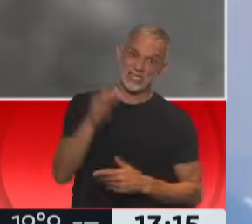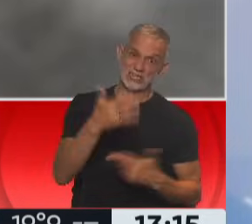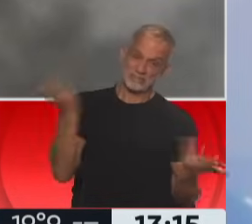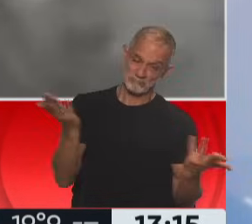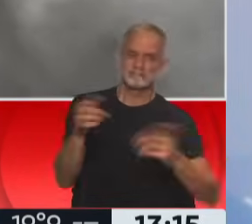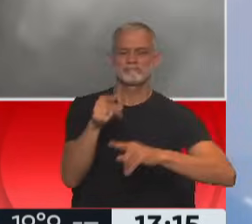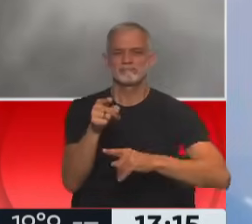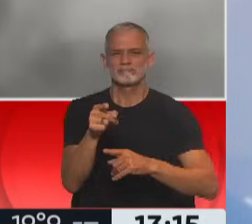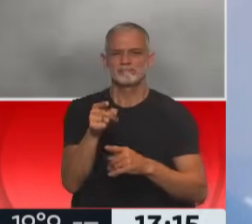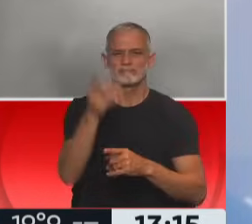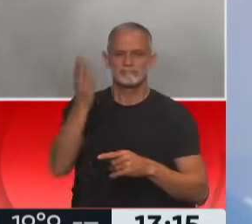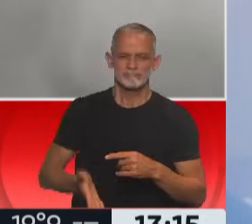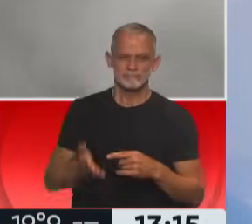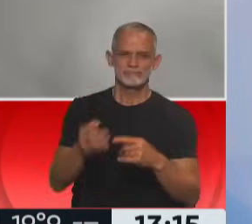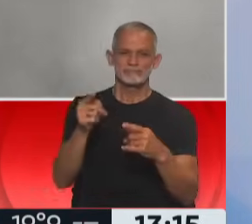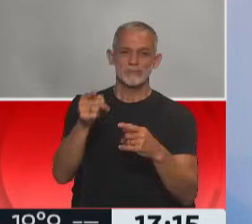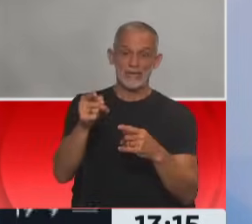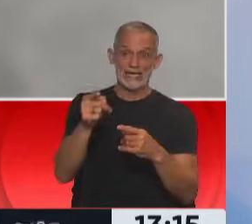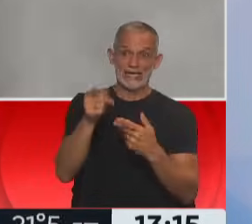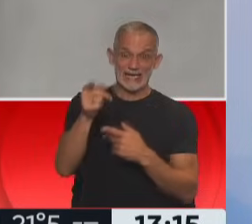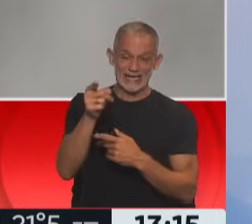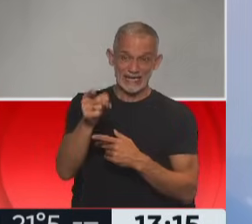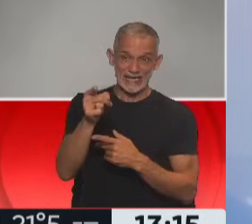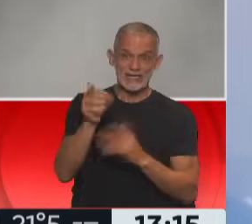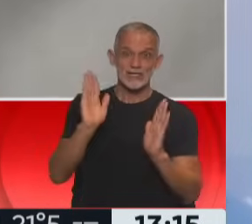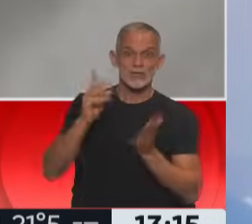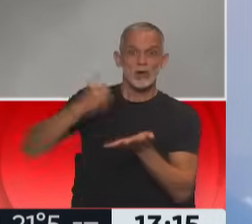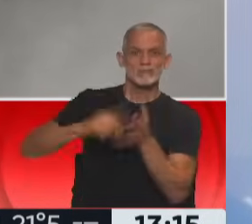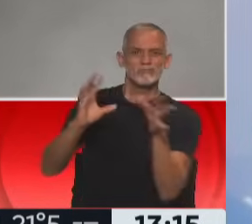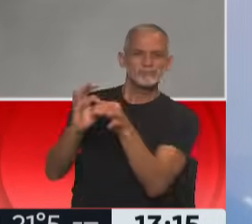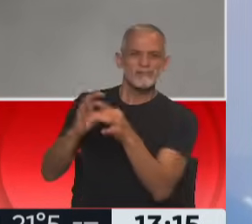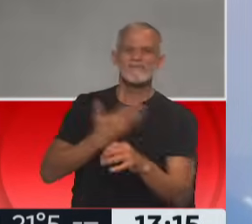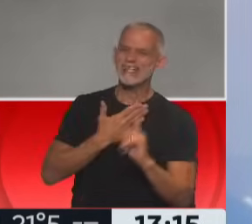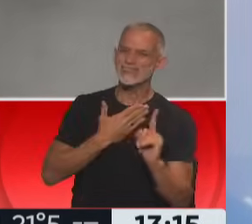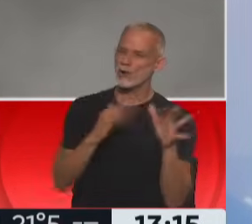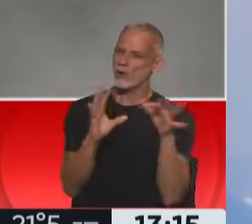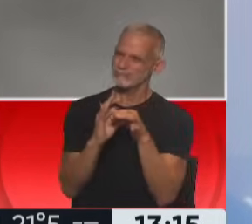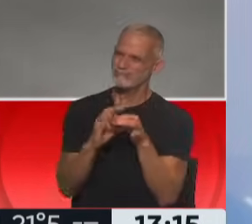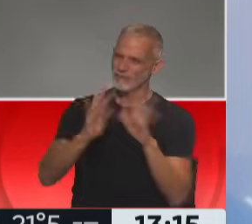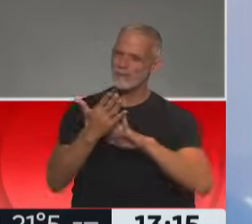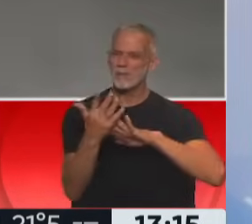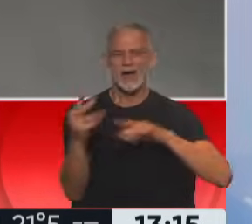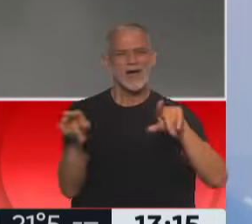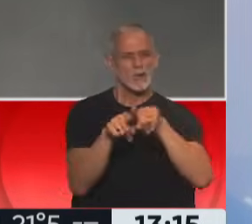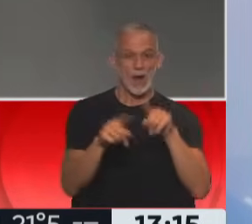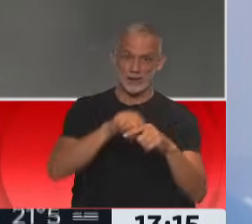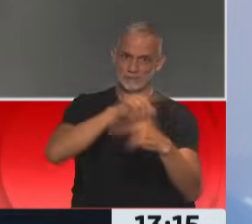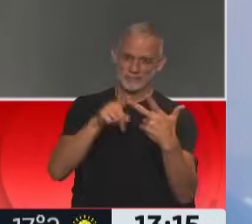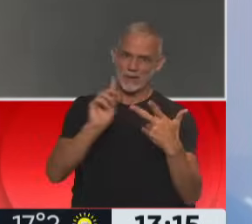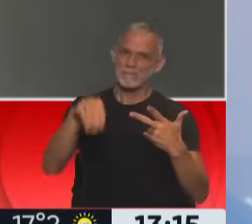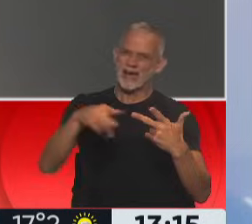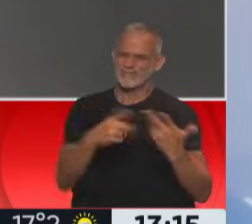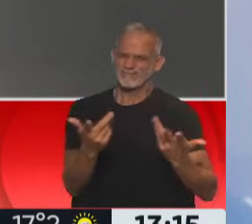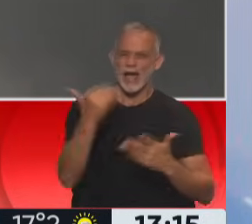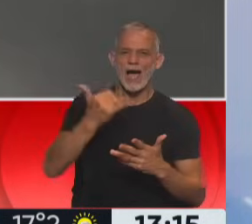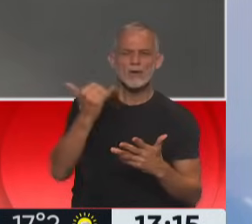Segundo, porque sigue los mandatos de Francisco en buena medida. Tercero, porque tiene